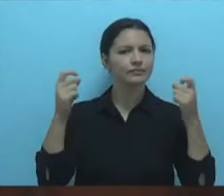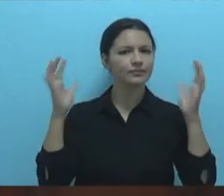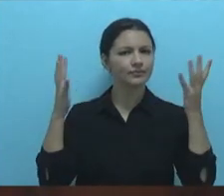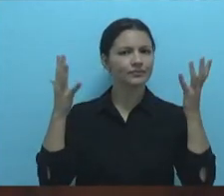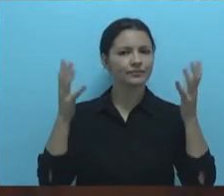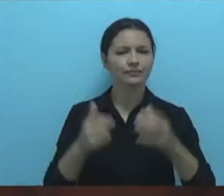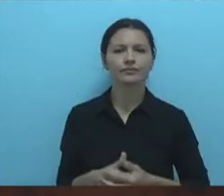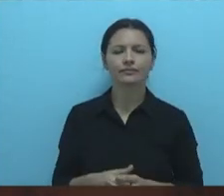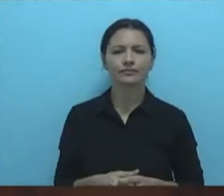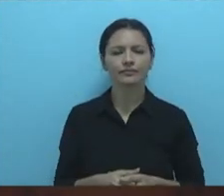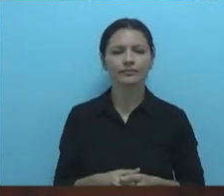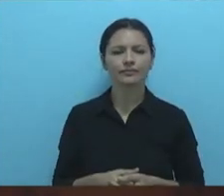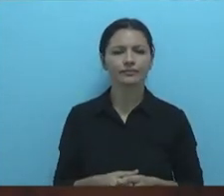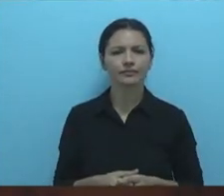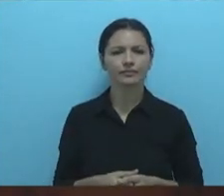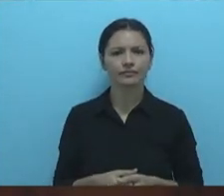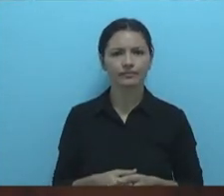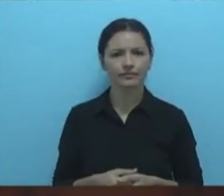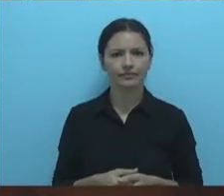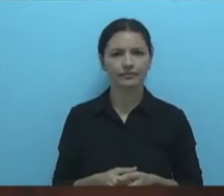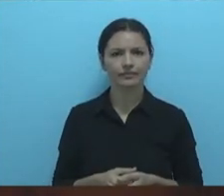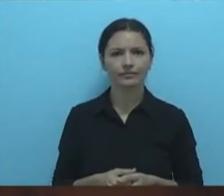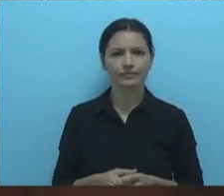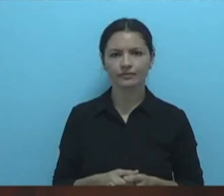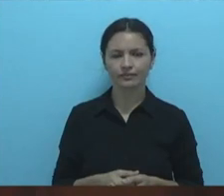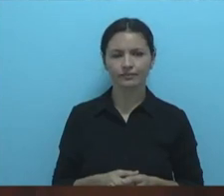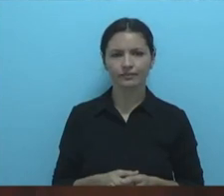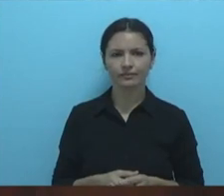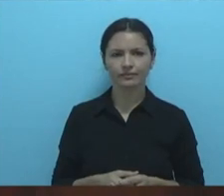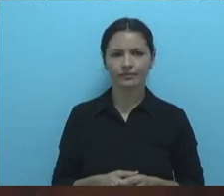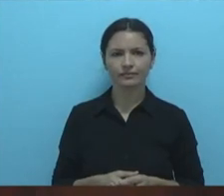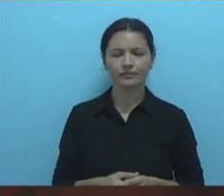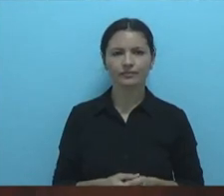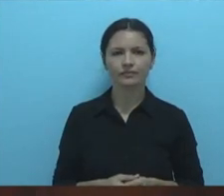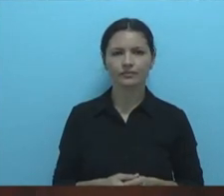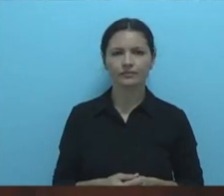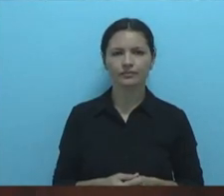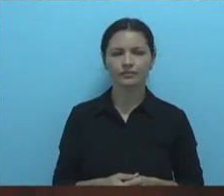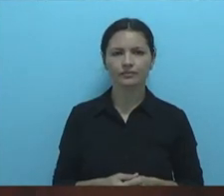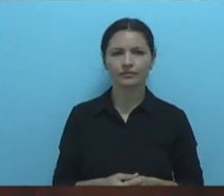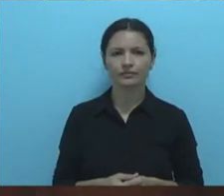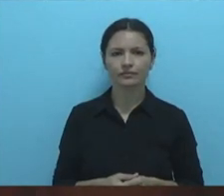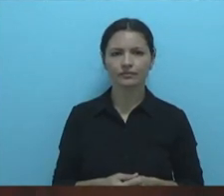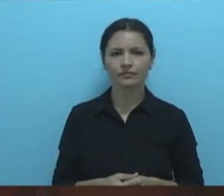vamos vamos ahora por secretaría